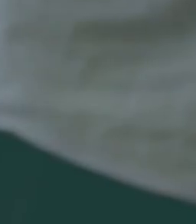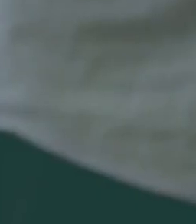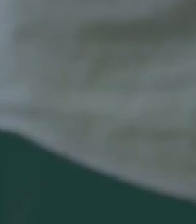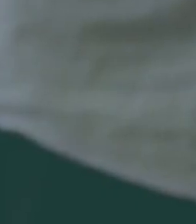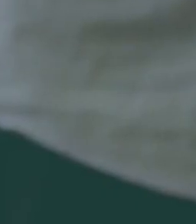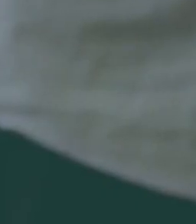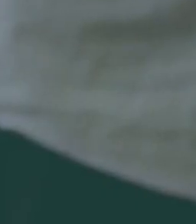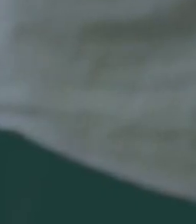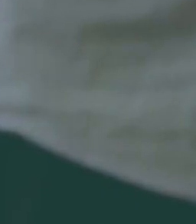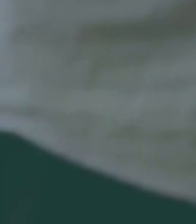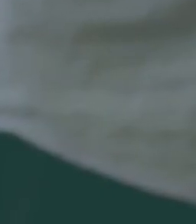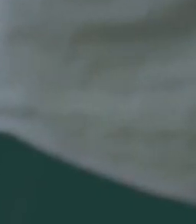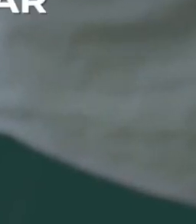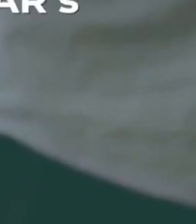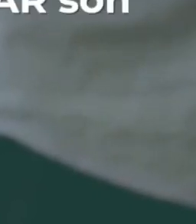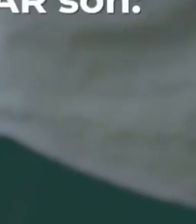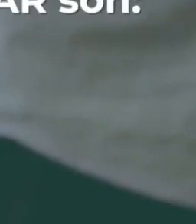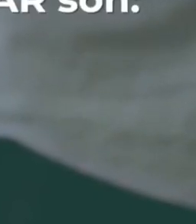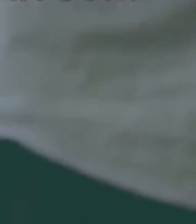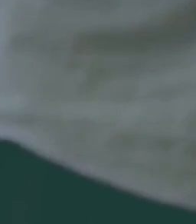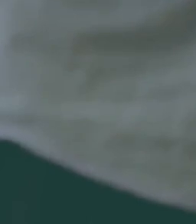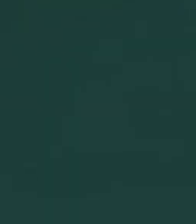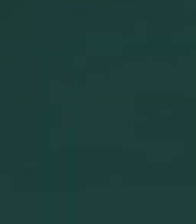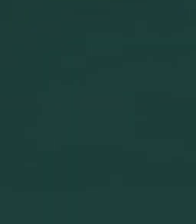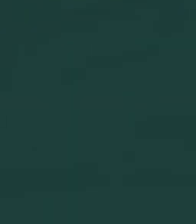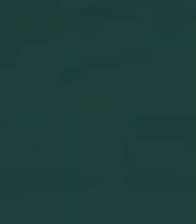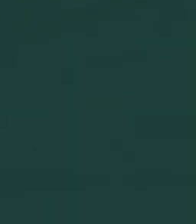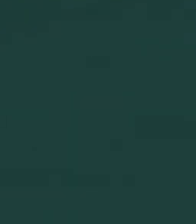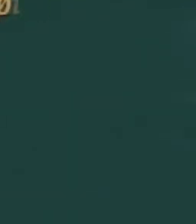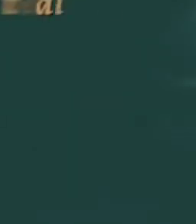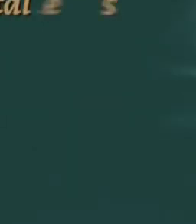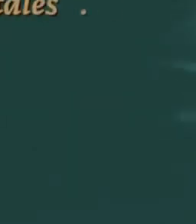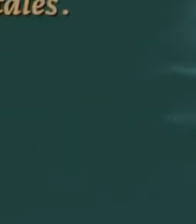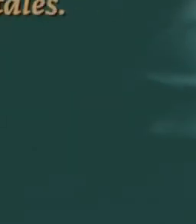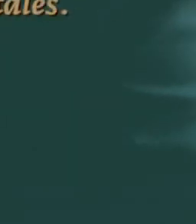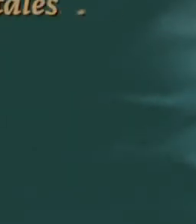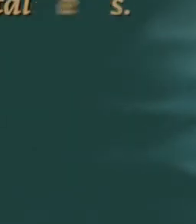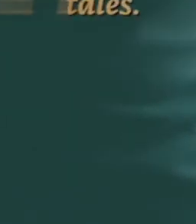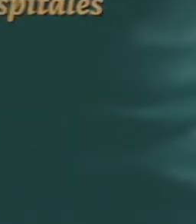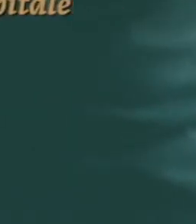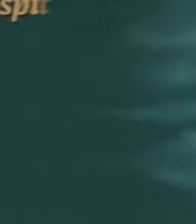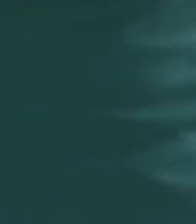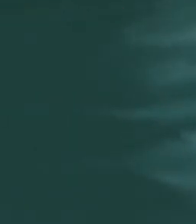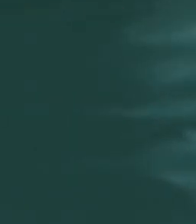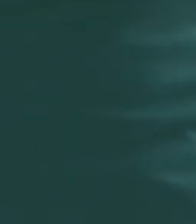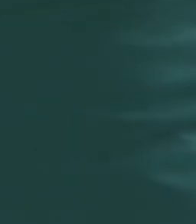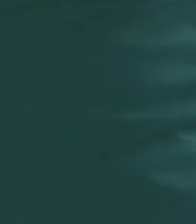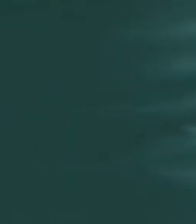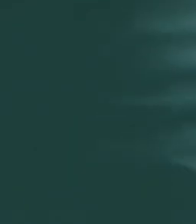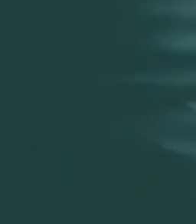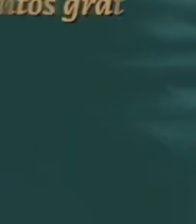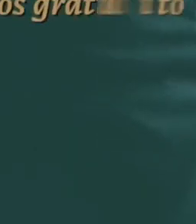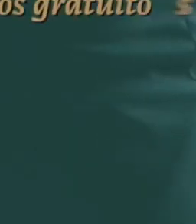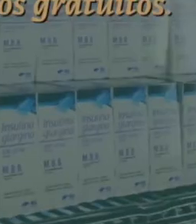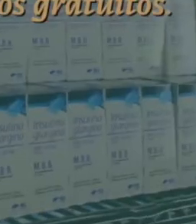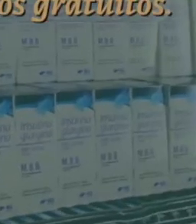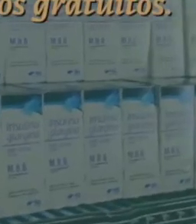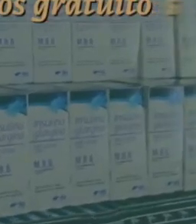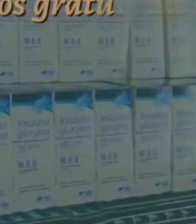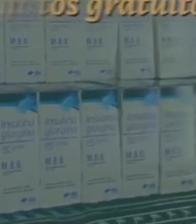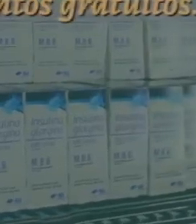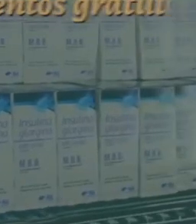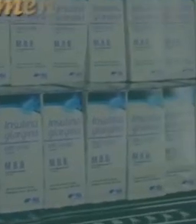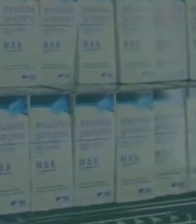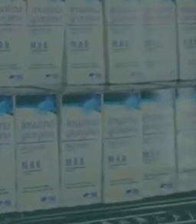Los servicios de IMSS Bienestar son: atención médica en clínicas y hospitales, medicina preventiva y